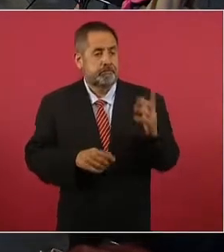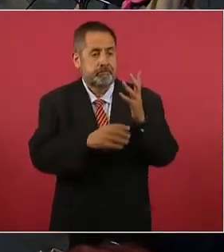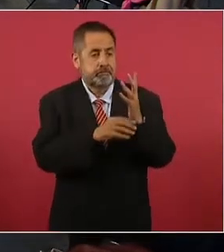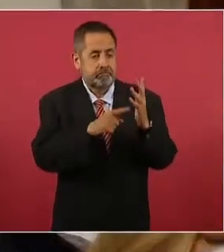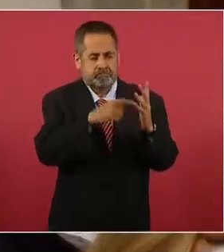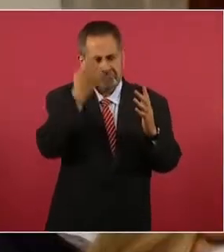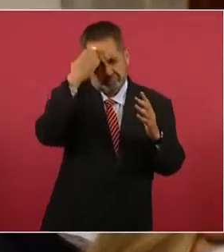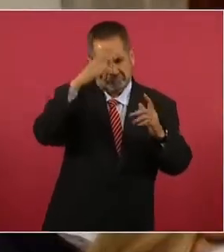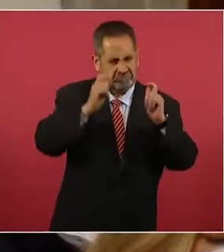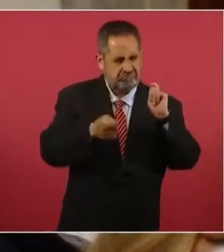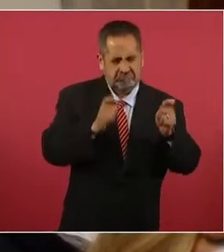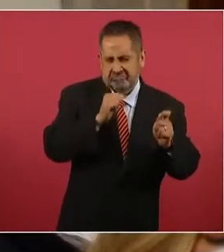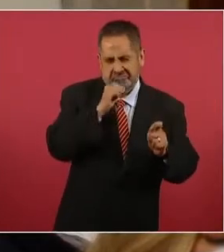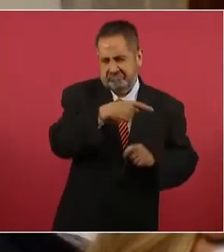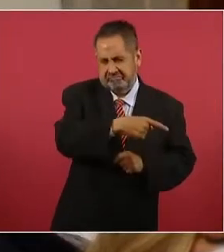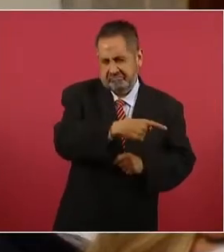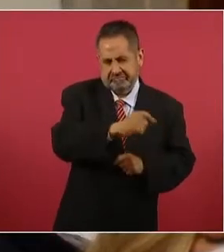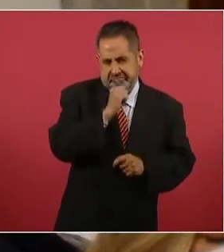refinación, que